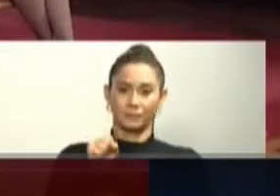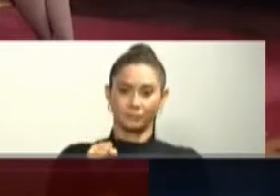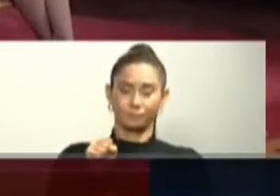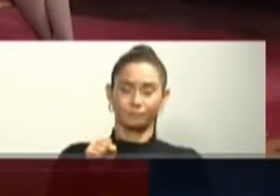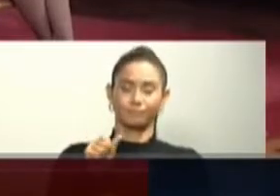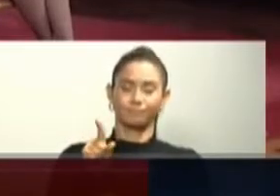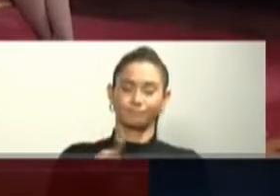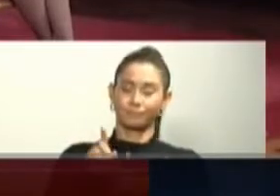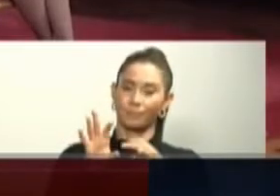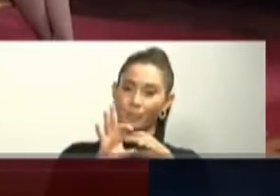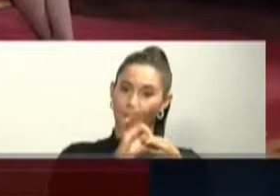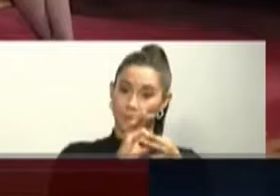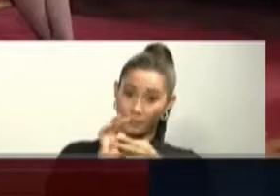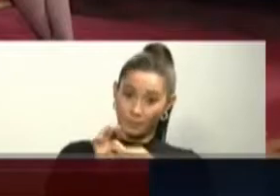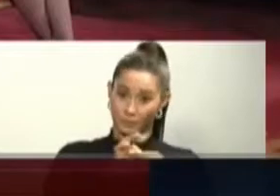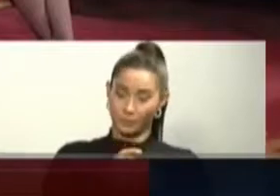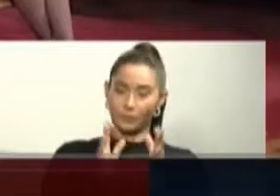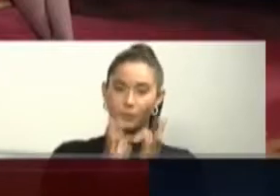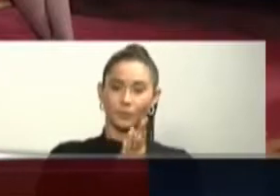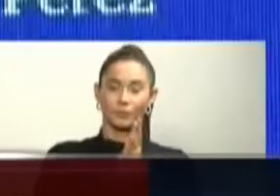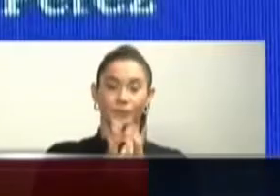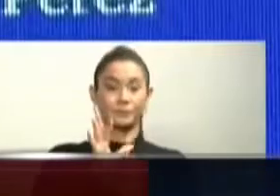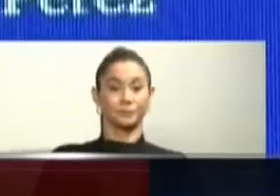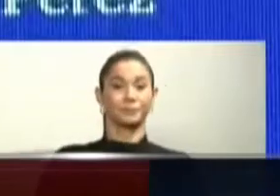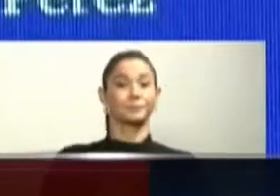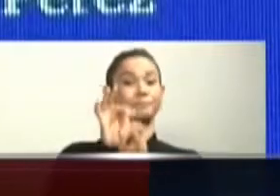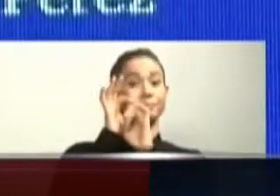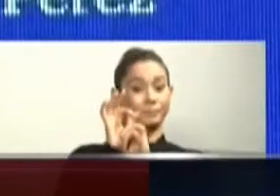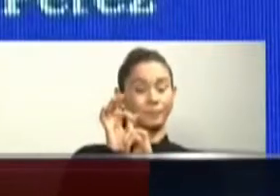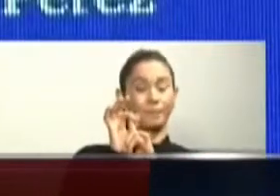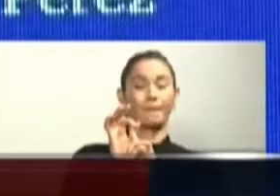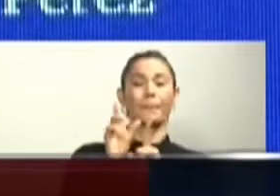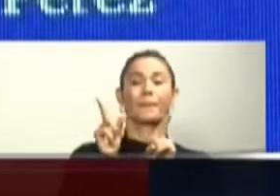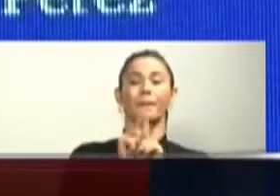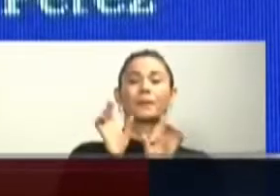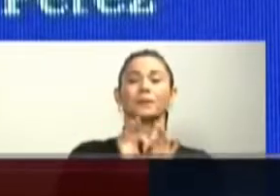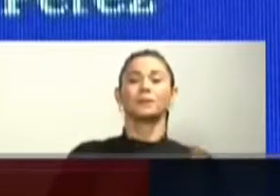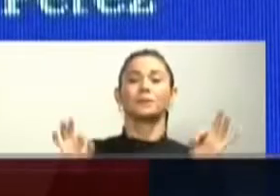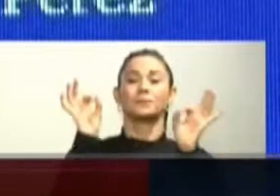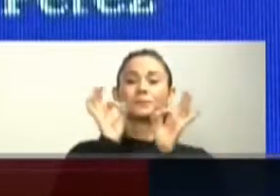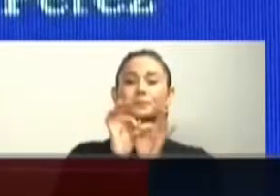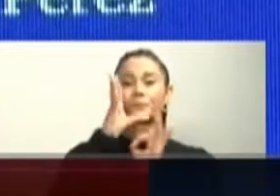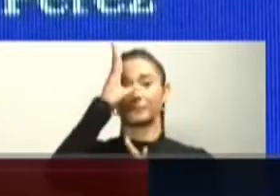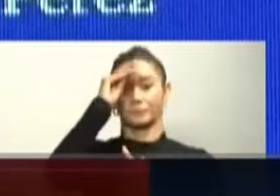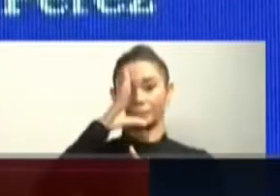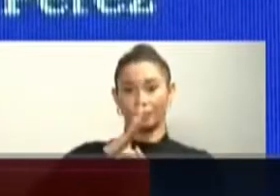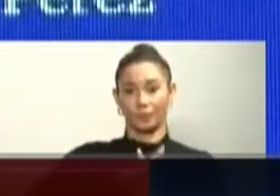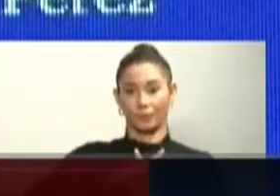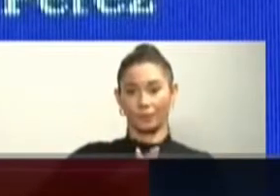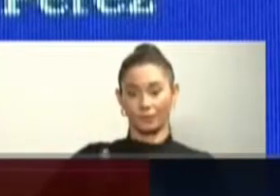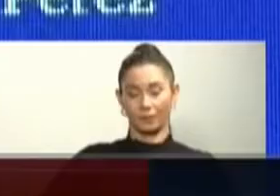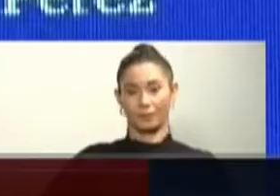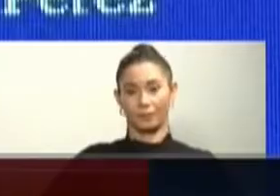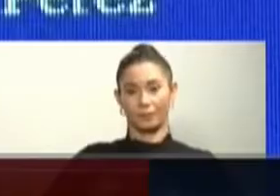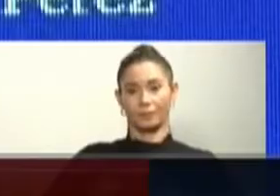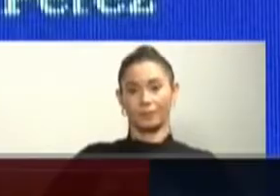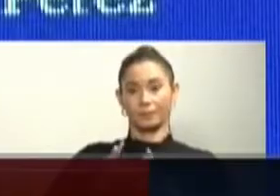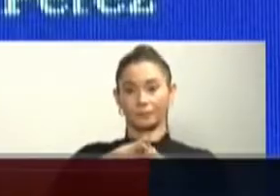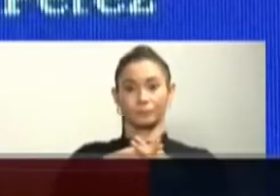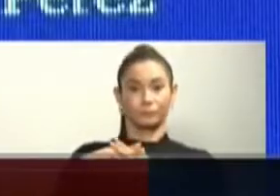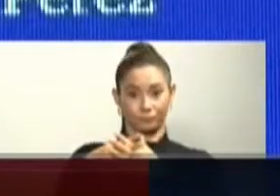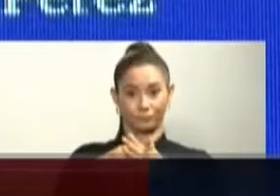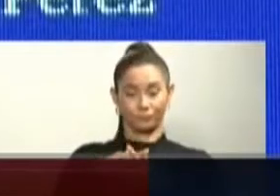para unirlo con un aplauso especial e importante también al maestro meritorio dominicano residente en los Estados Unidos, que también